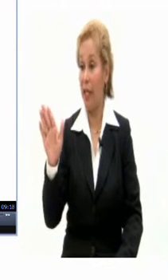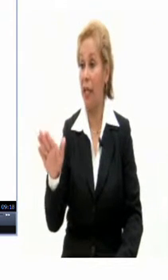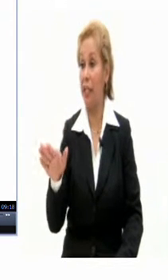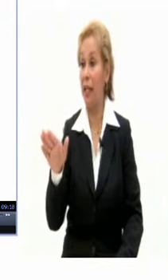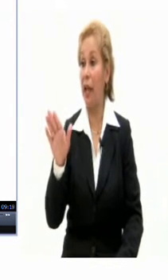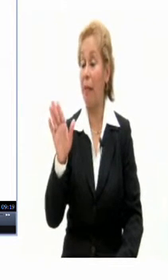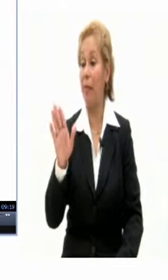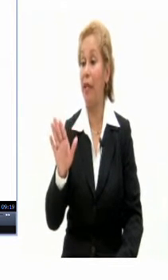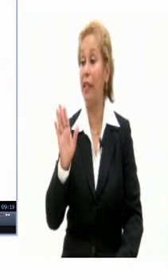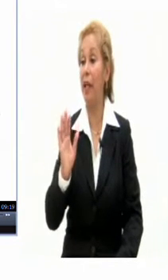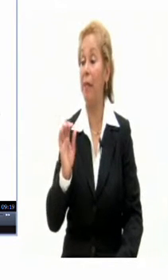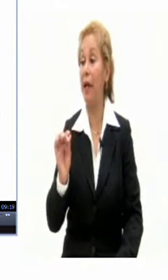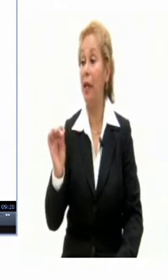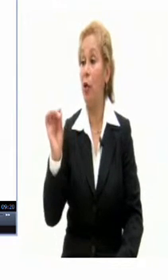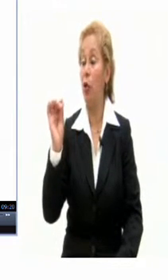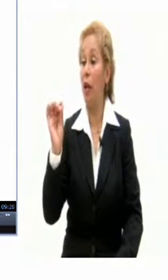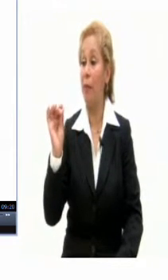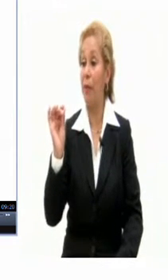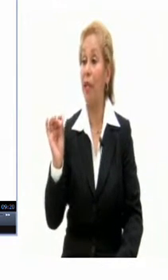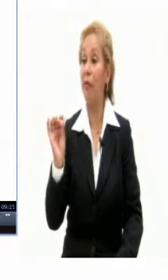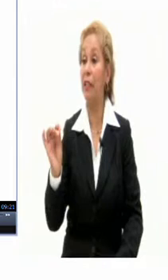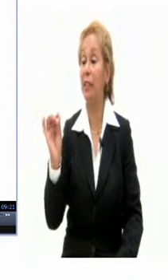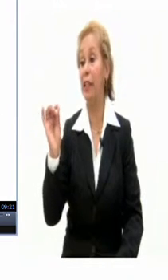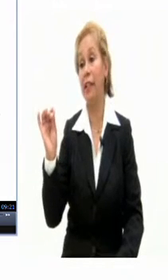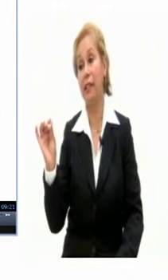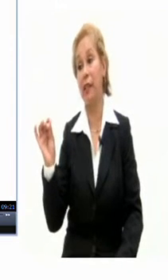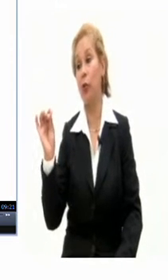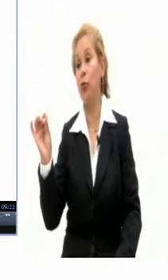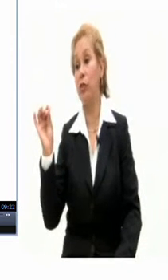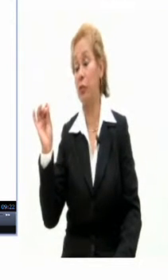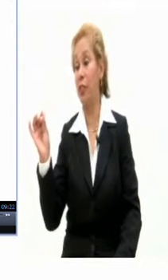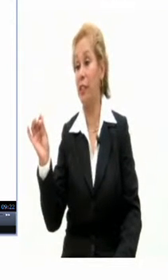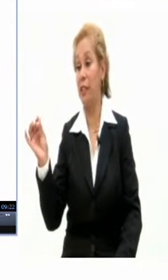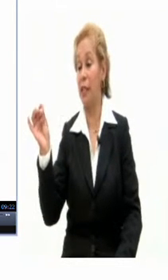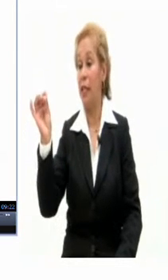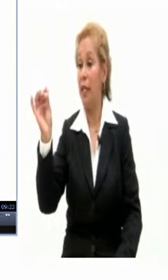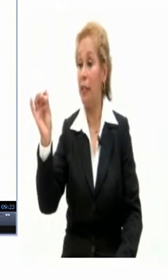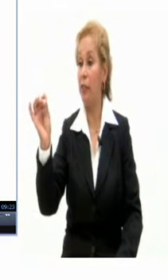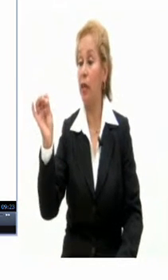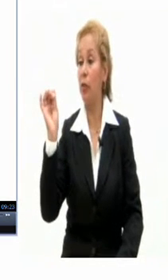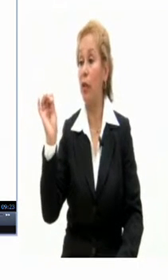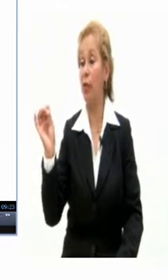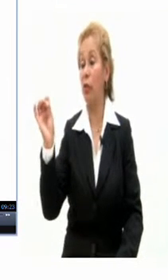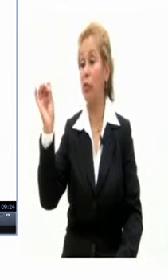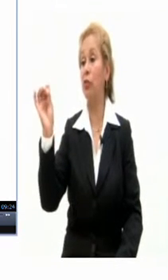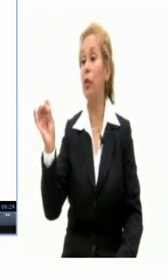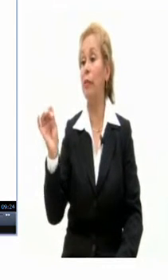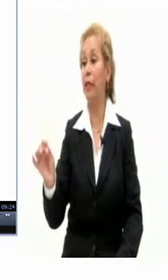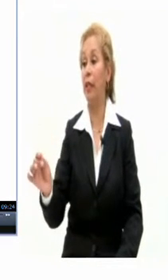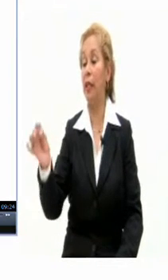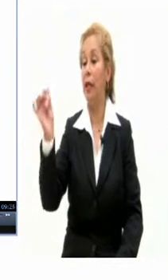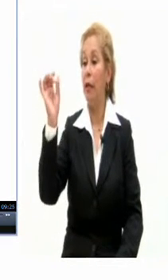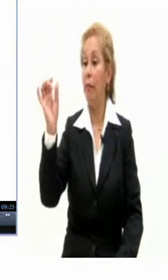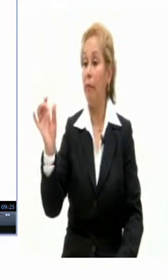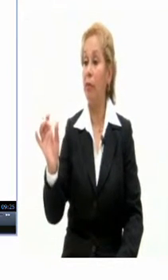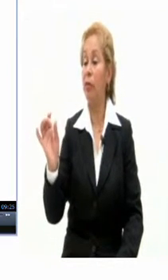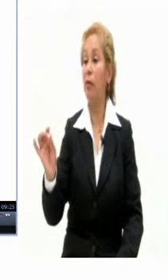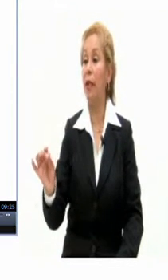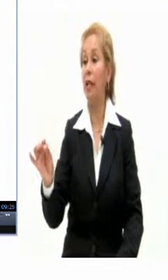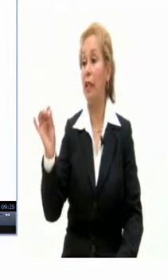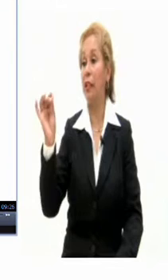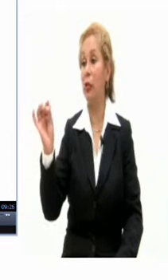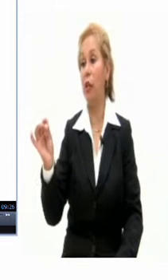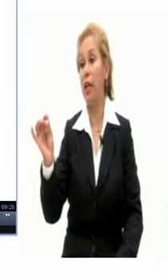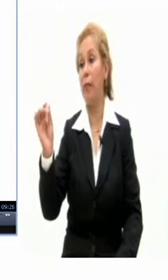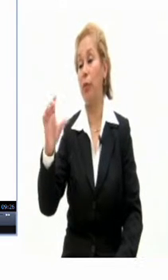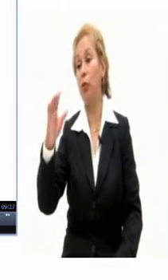tesis, que es la primera etapa o la primera fase del desarrollo de su tesis. Estimados graduandos, si solamente